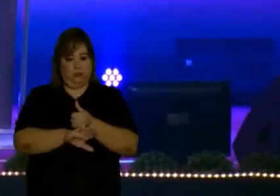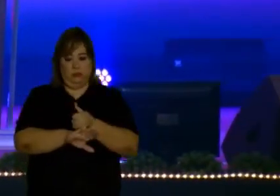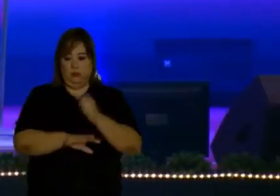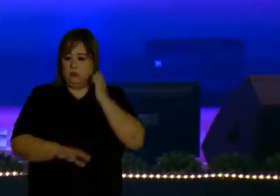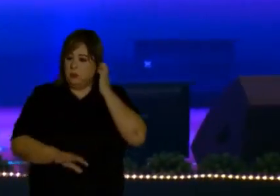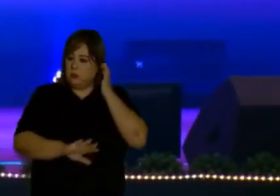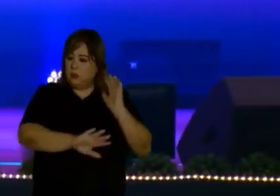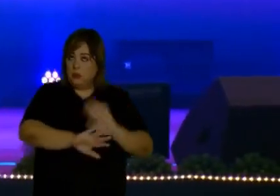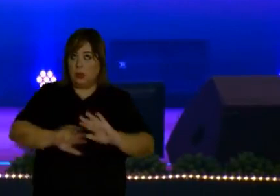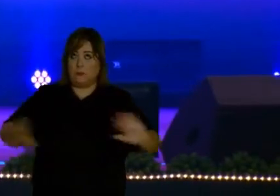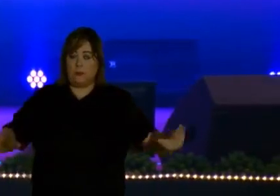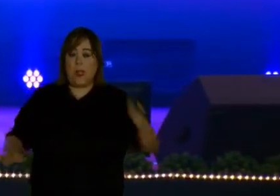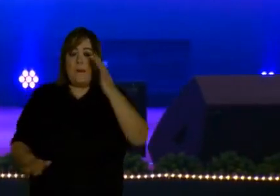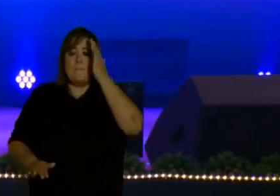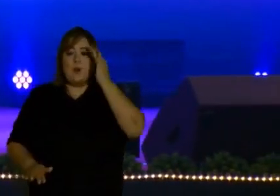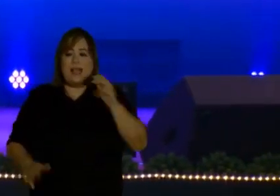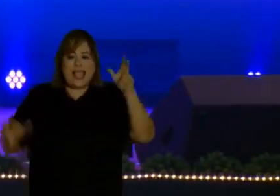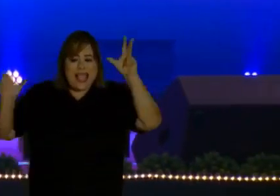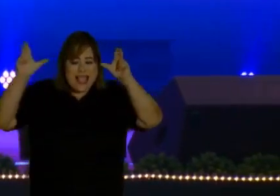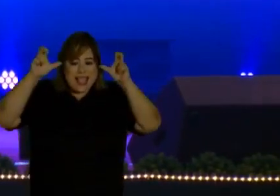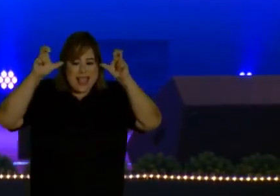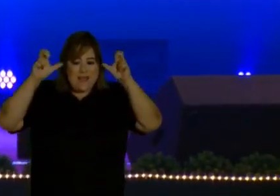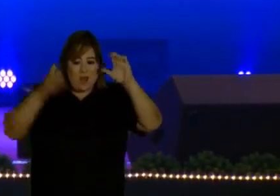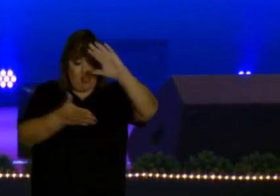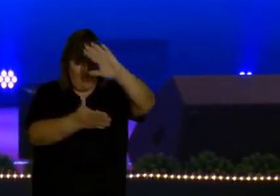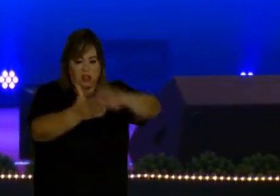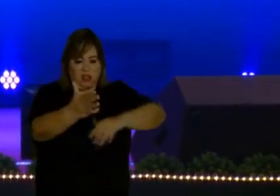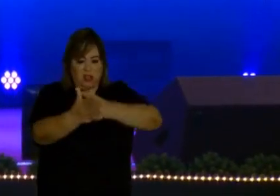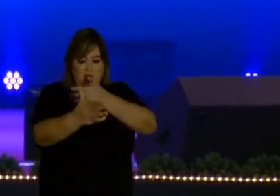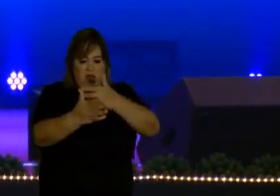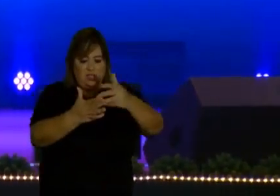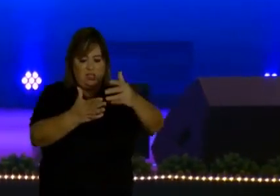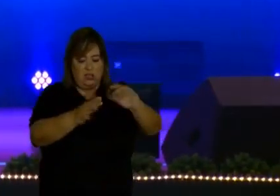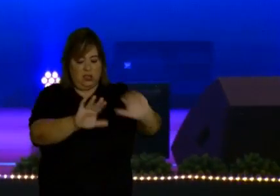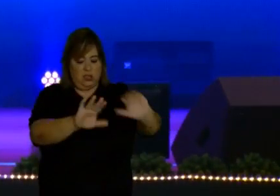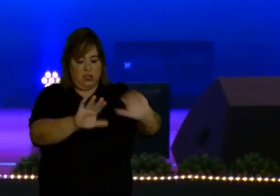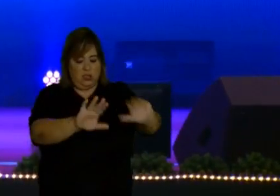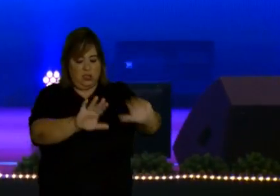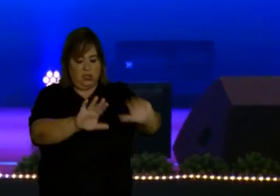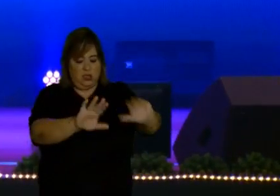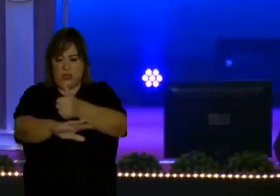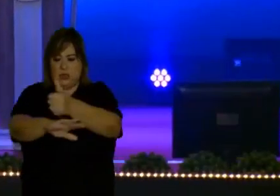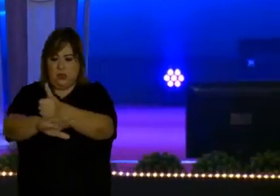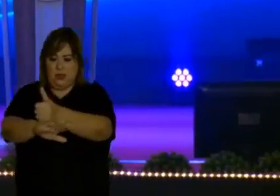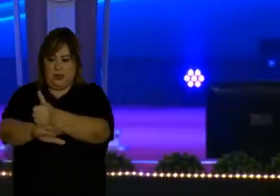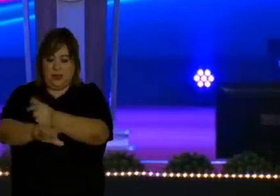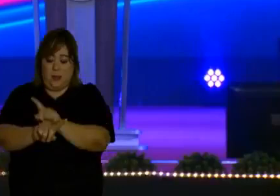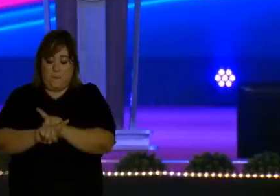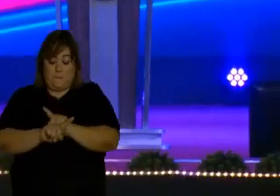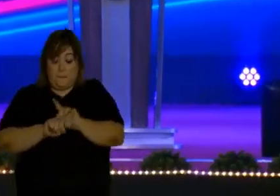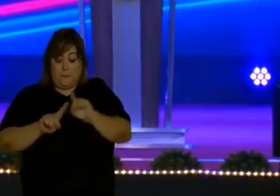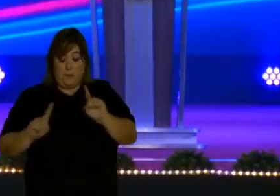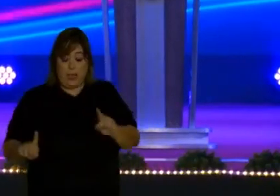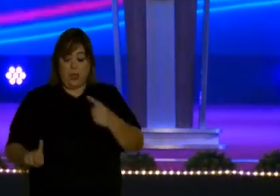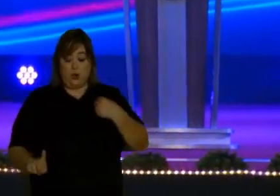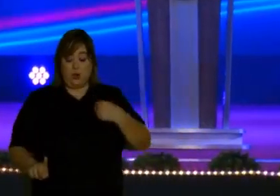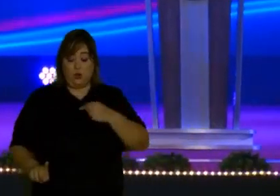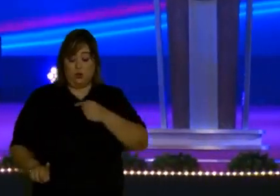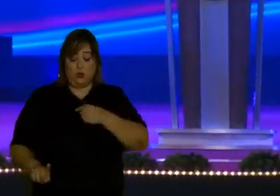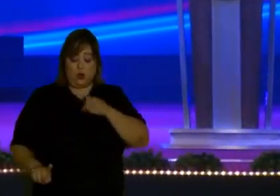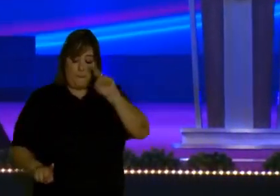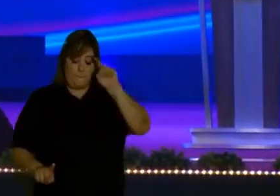agenda del enemigo para este último tiempo. Pero también llegó la hora de que nosotros miremos todas estas